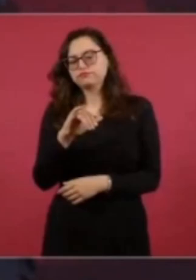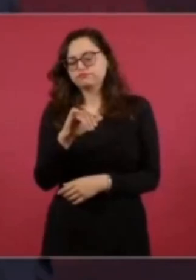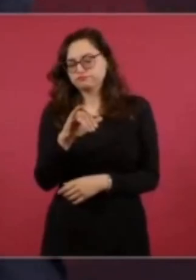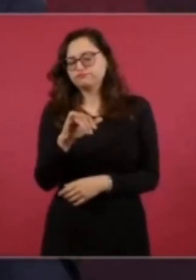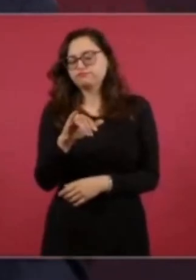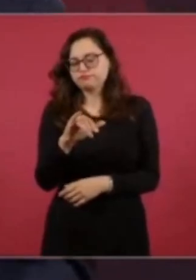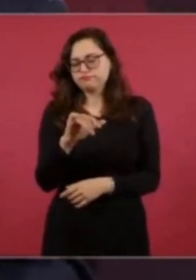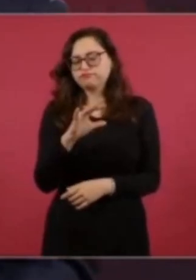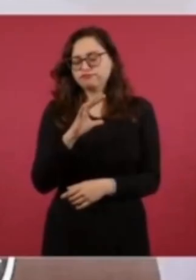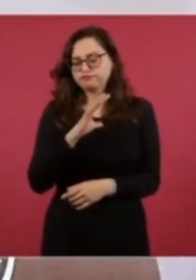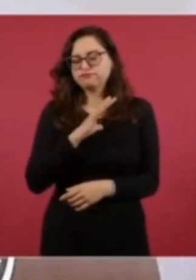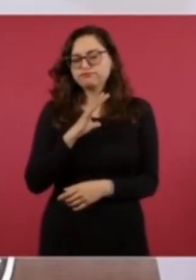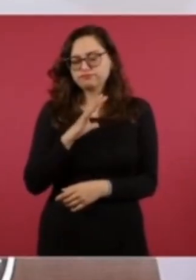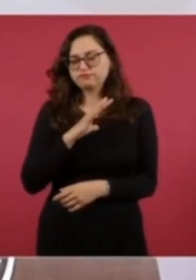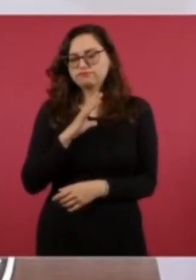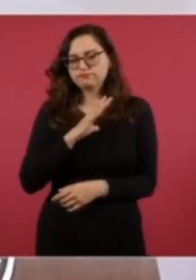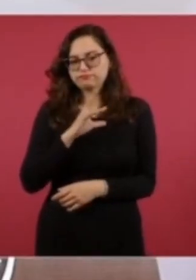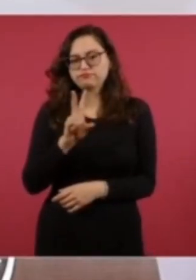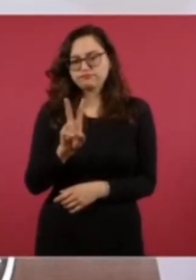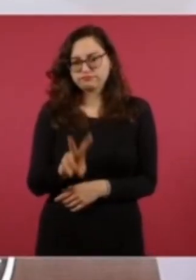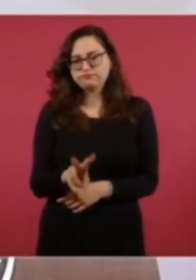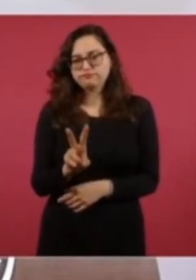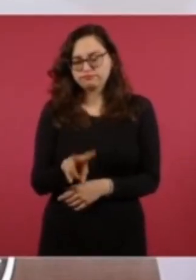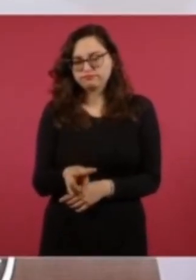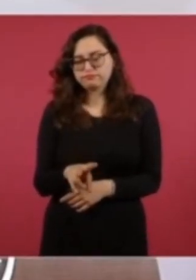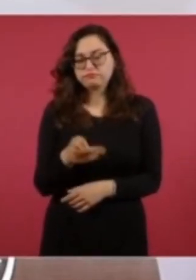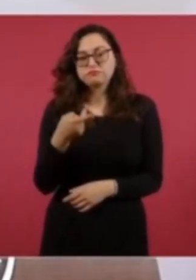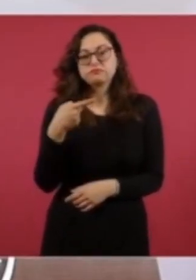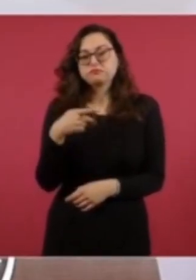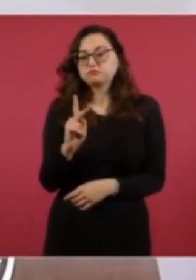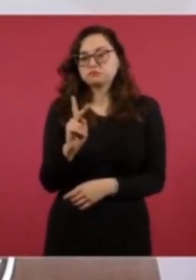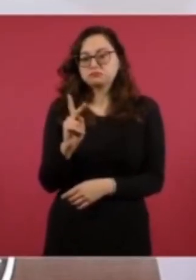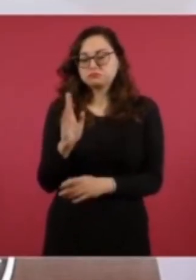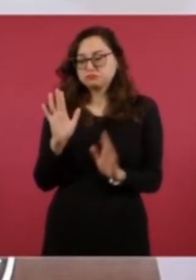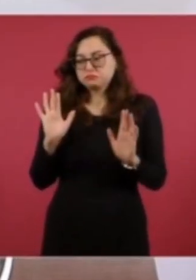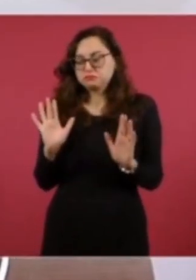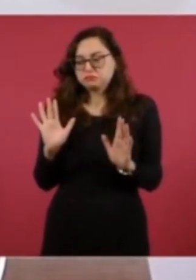profanación de unas tumbas, pero no,